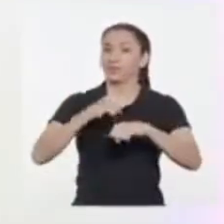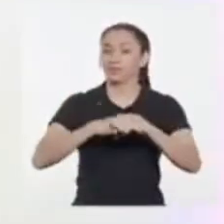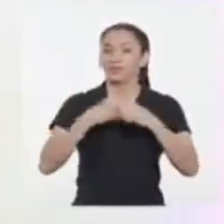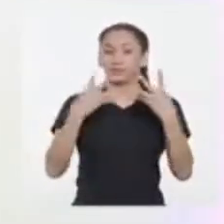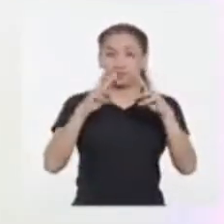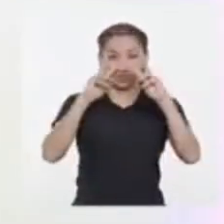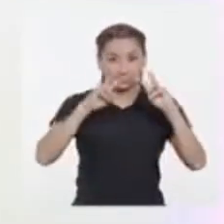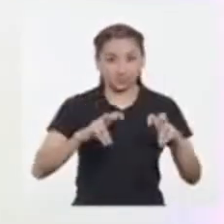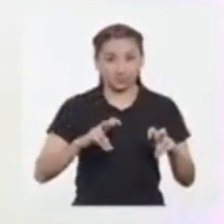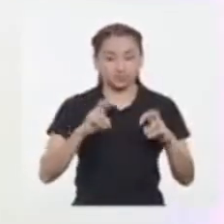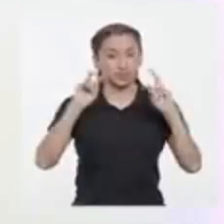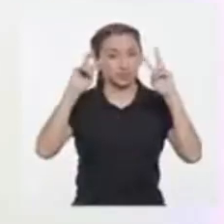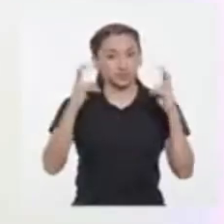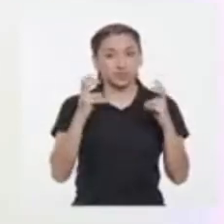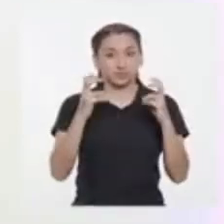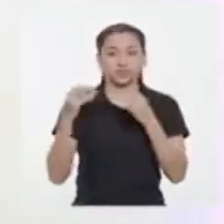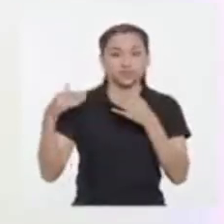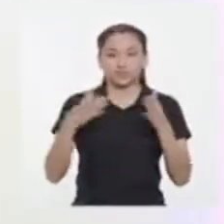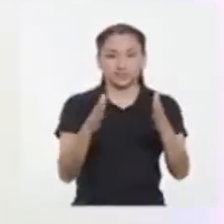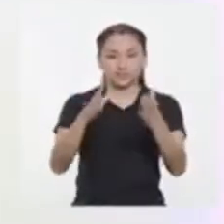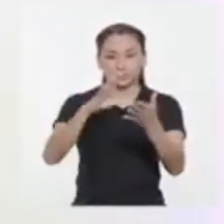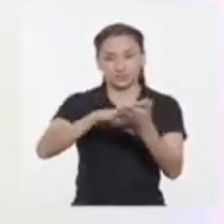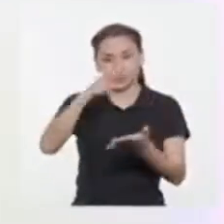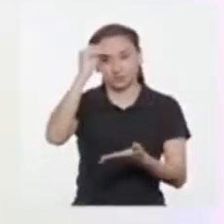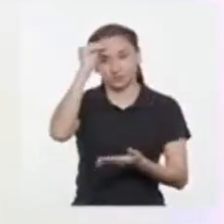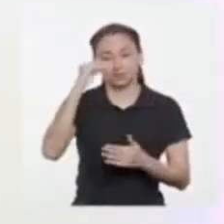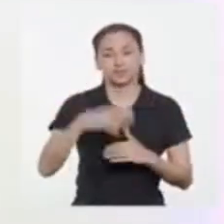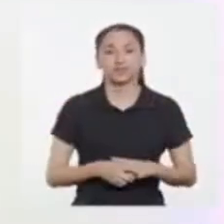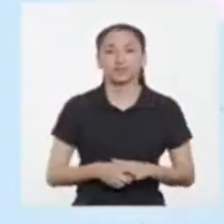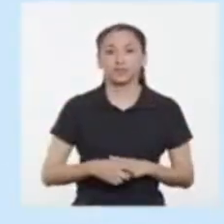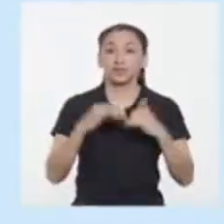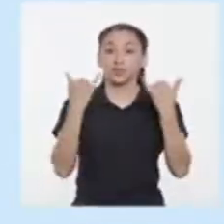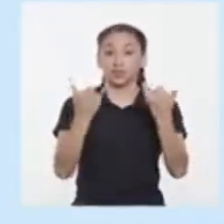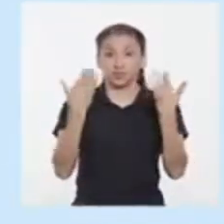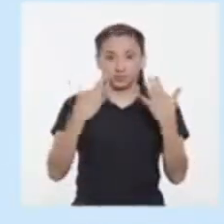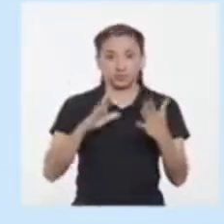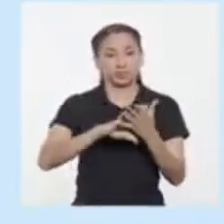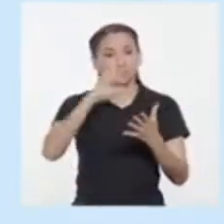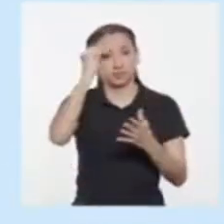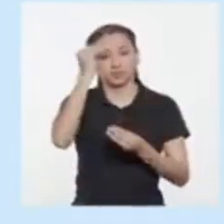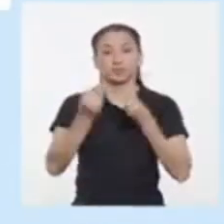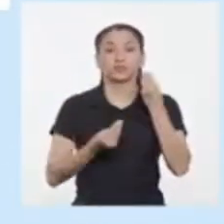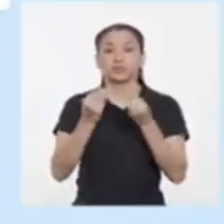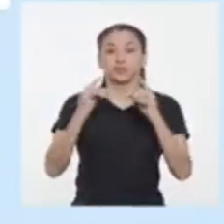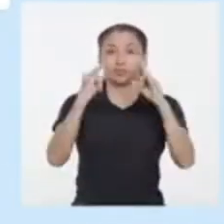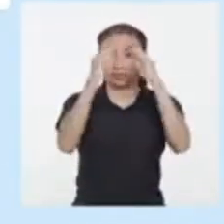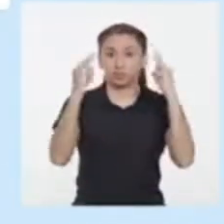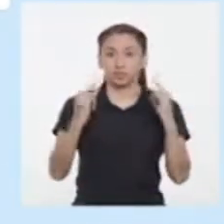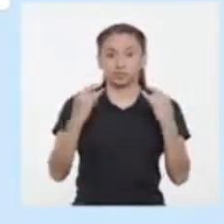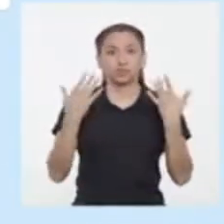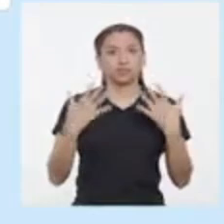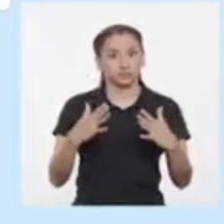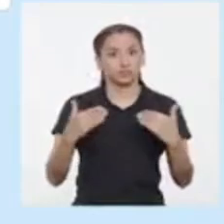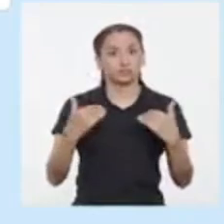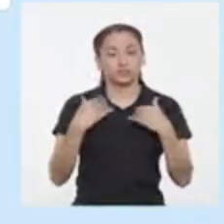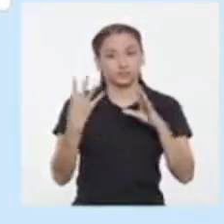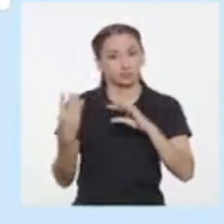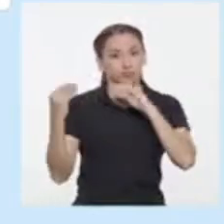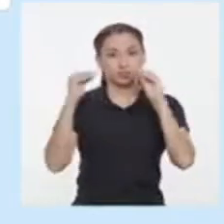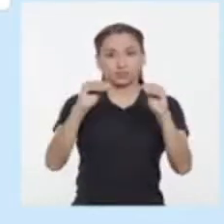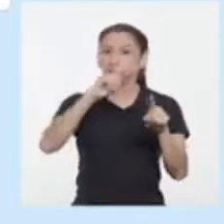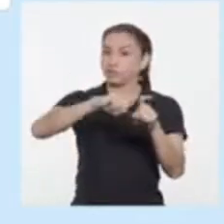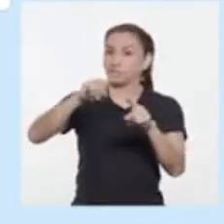Llegó el momento de revisar nuestra ubicación en el camino de aprendizaje. Hoy aprendimos sobre cómo los fitotoldos se han